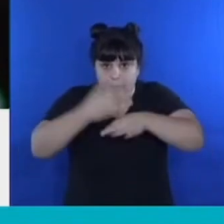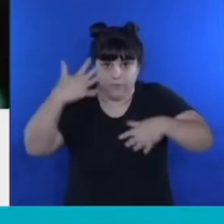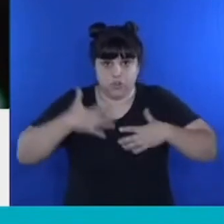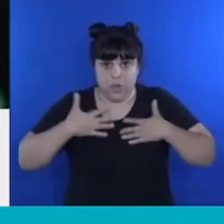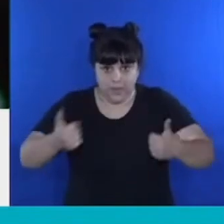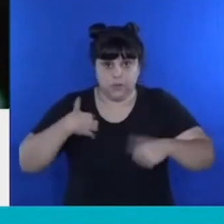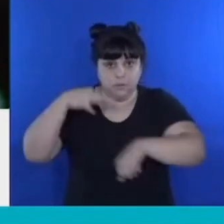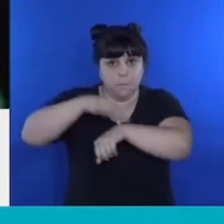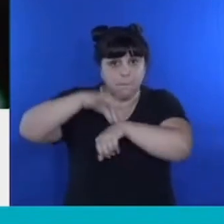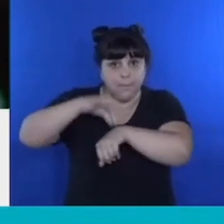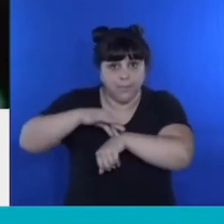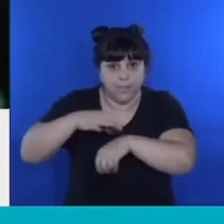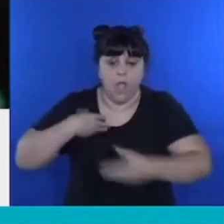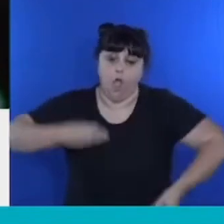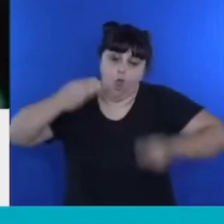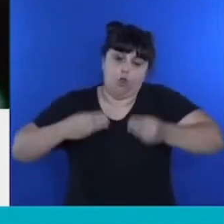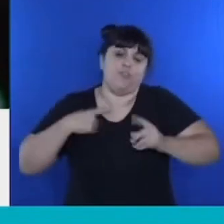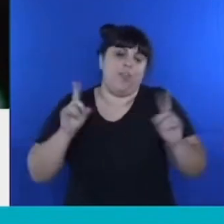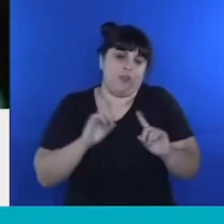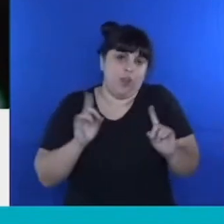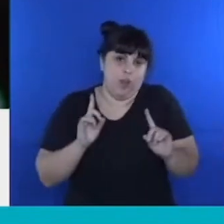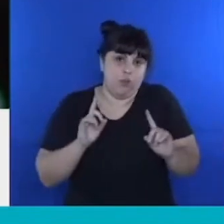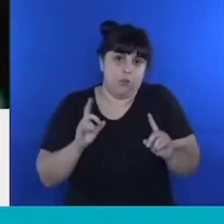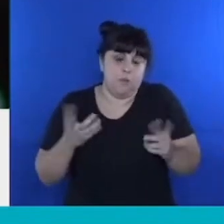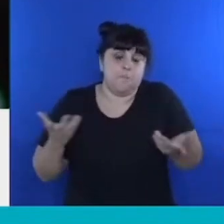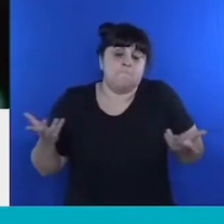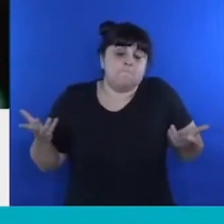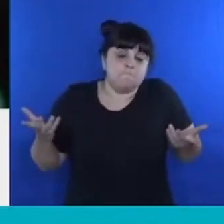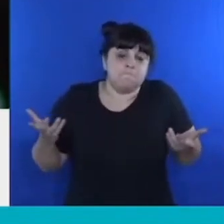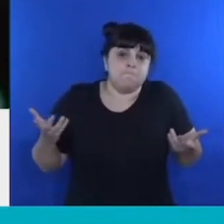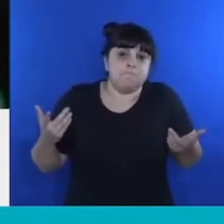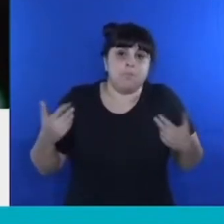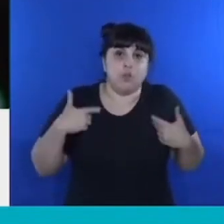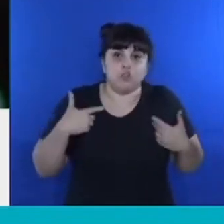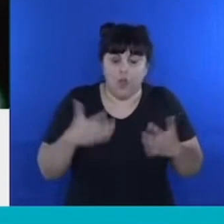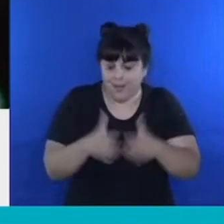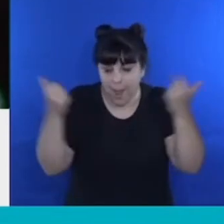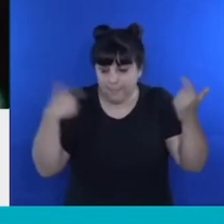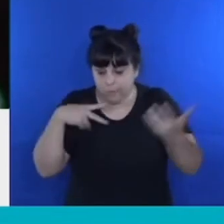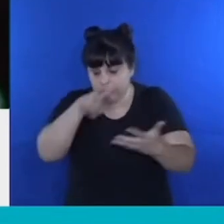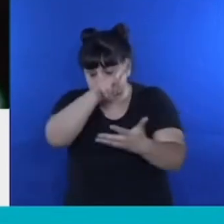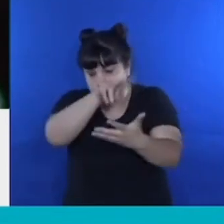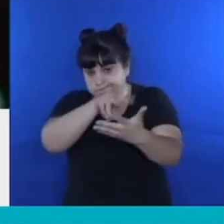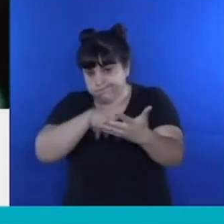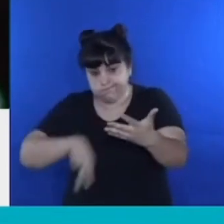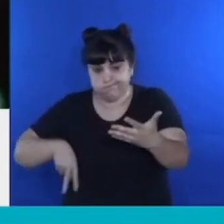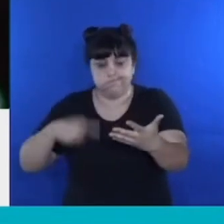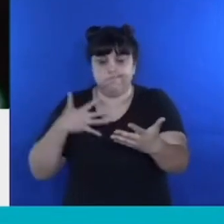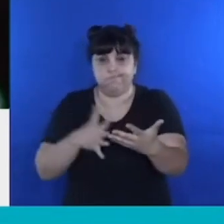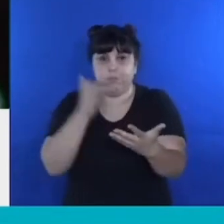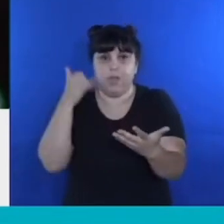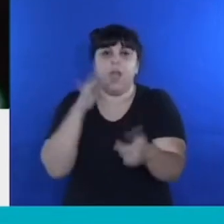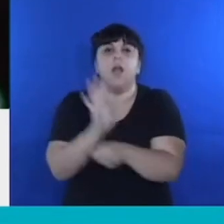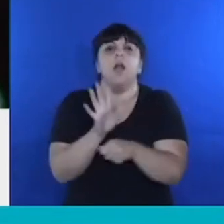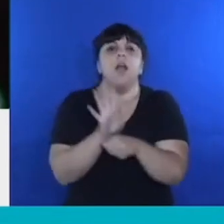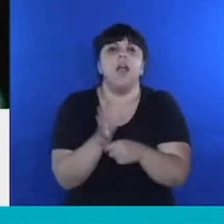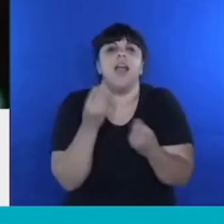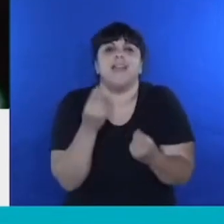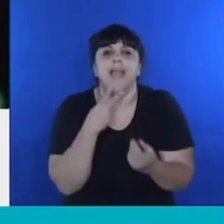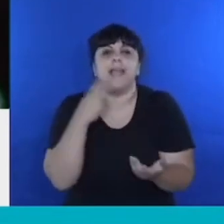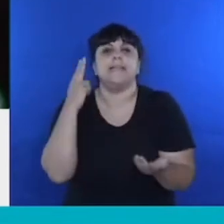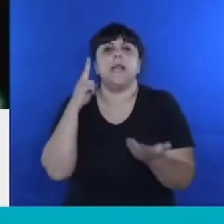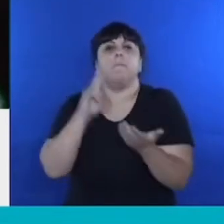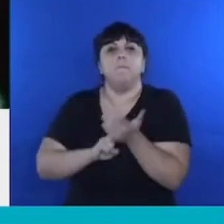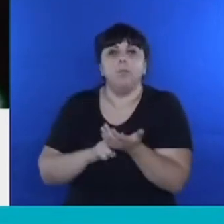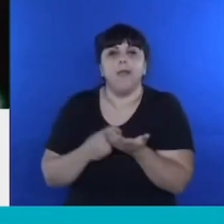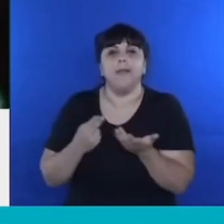salud, soy médica, no soy contadora, pero una lectura fugaz de la ley y de lo que significan los